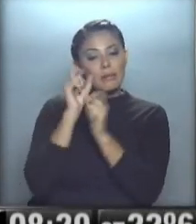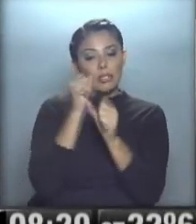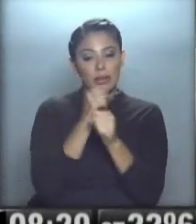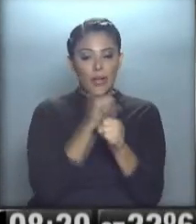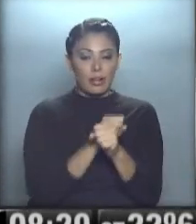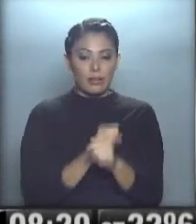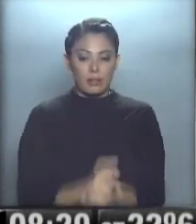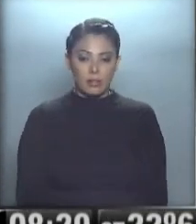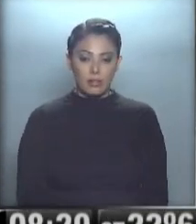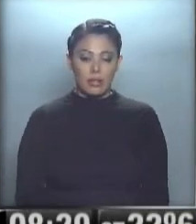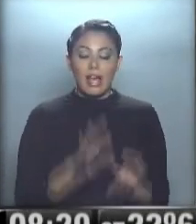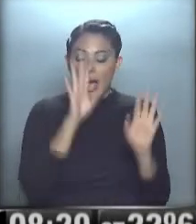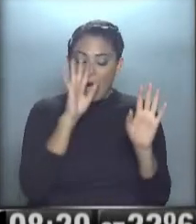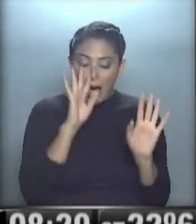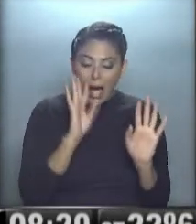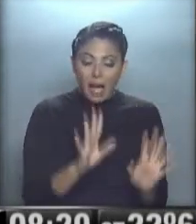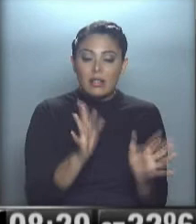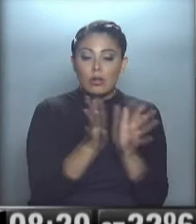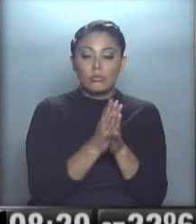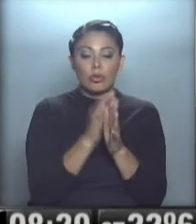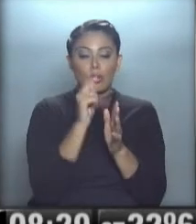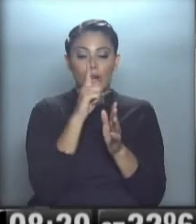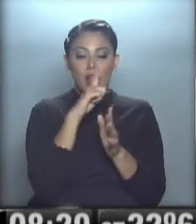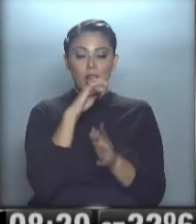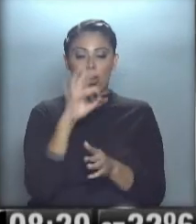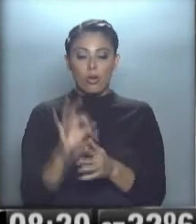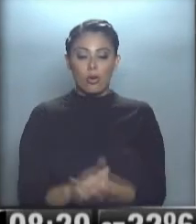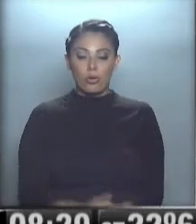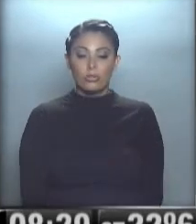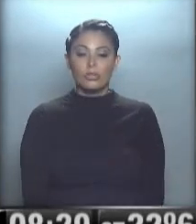trabajadores. Eso es lo que hablamos con Antonio Caló.